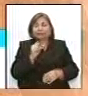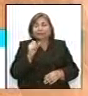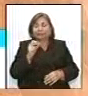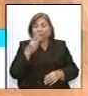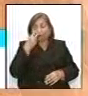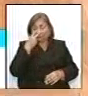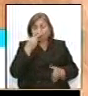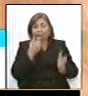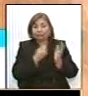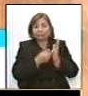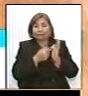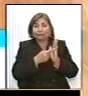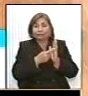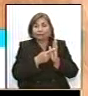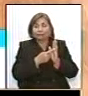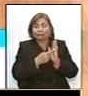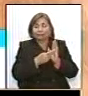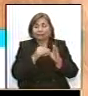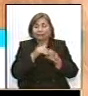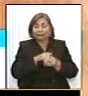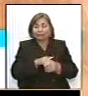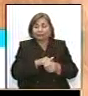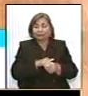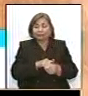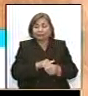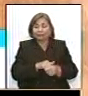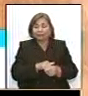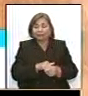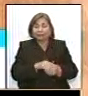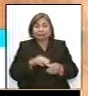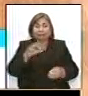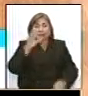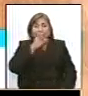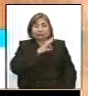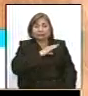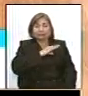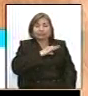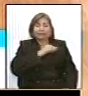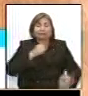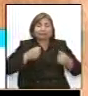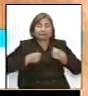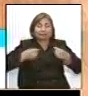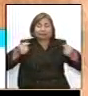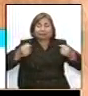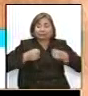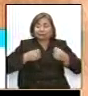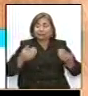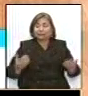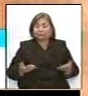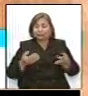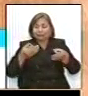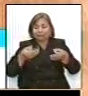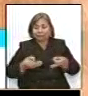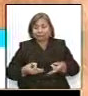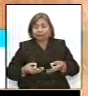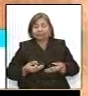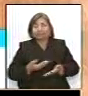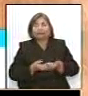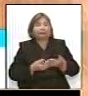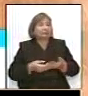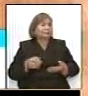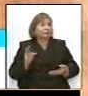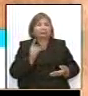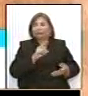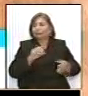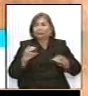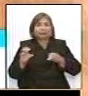aparece efectivamente en la premiación a deportistas, y donde se consigna que efectivamente no se realizó